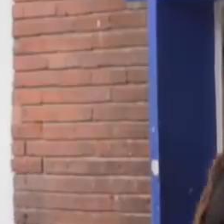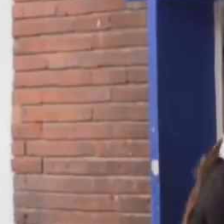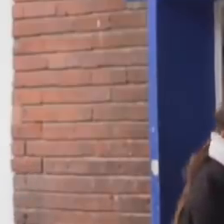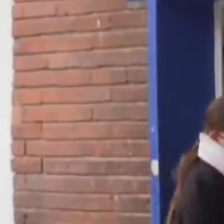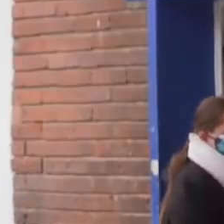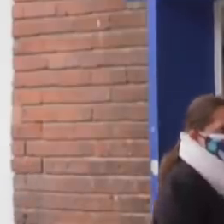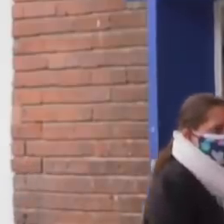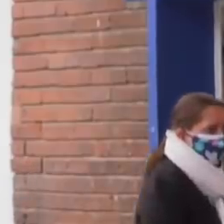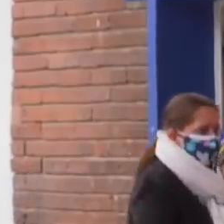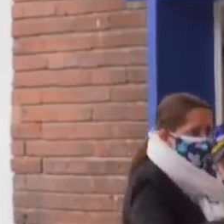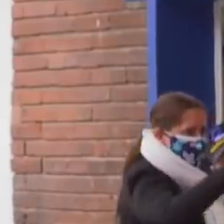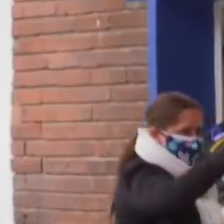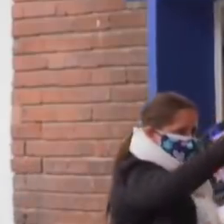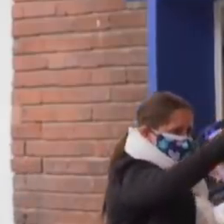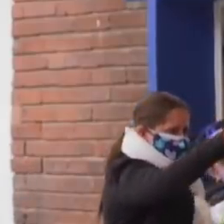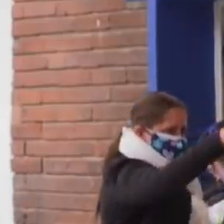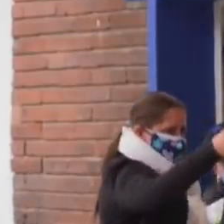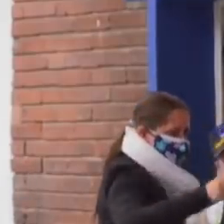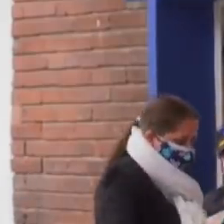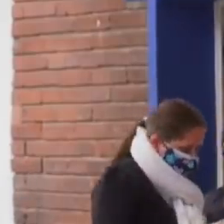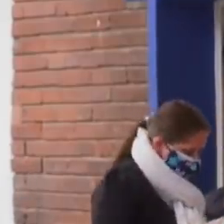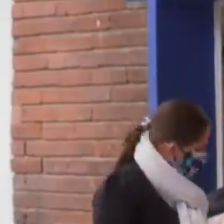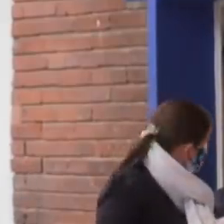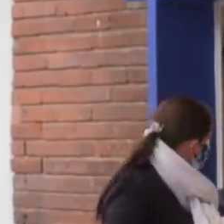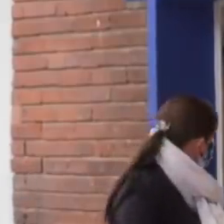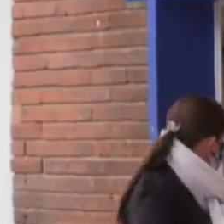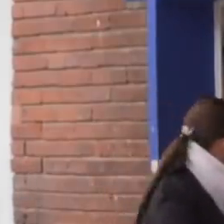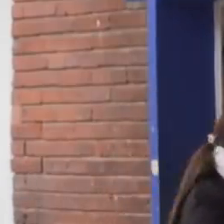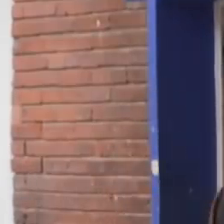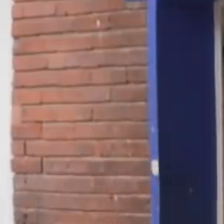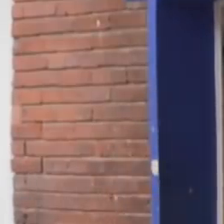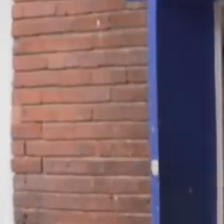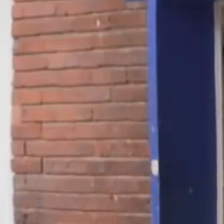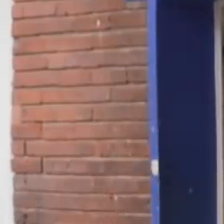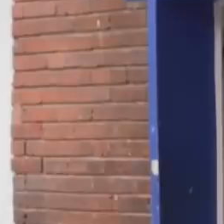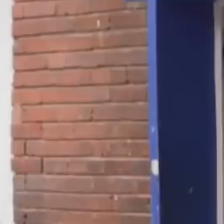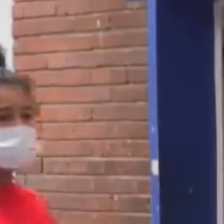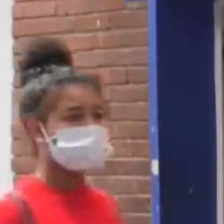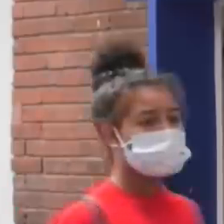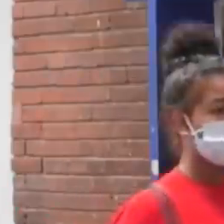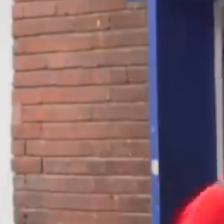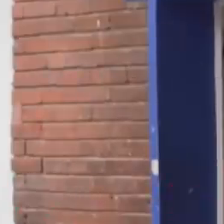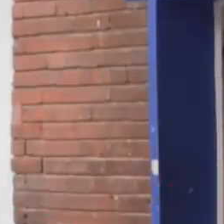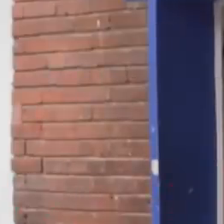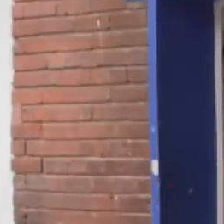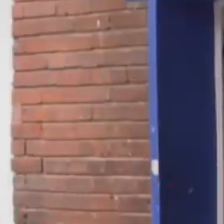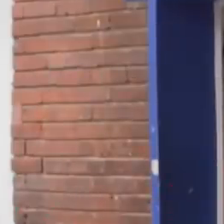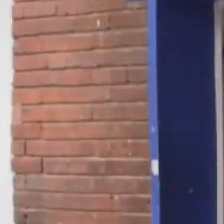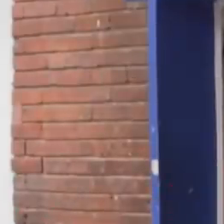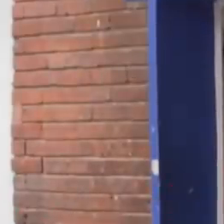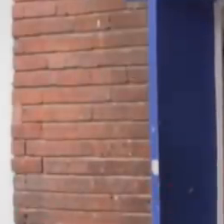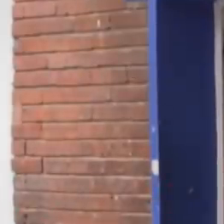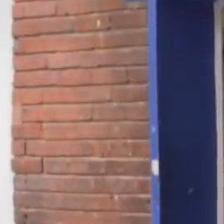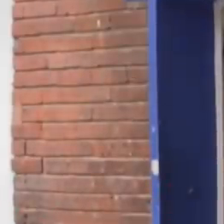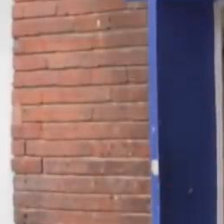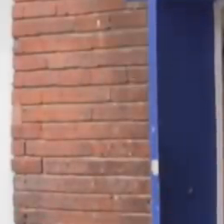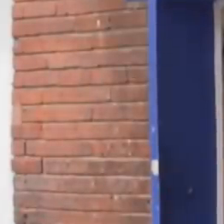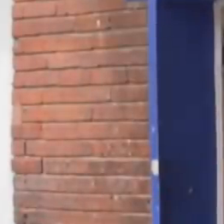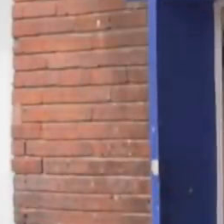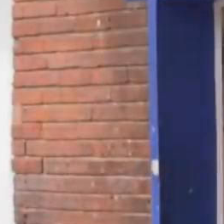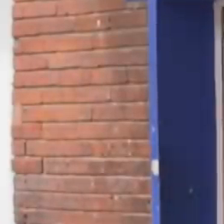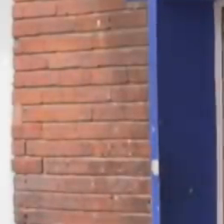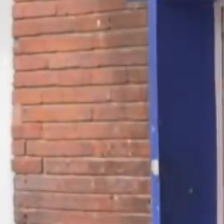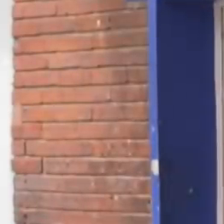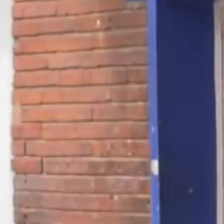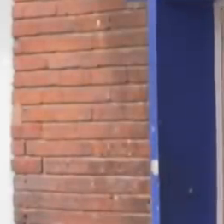Luisa, televidentes, buenas tardes. Entre esas historias encontramos la de la médica intensivista María Teresa Ospina, quien lleva 10 meses